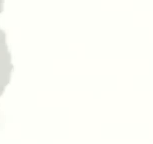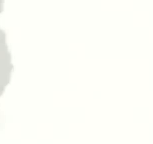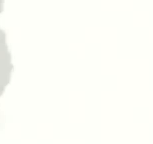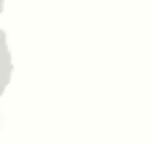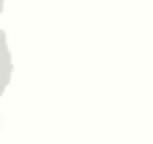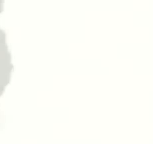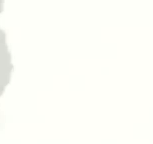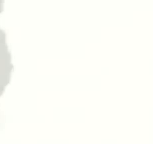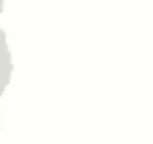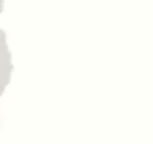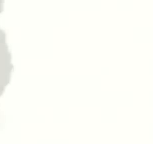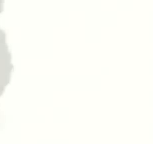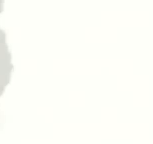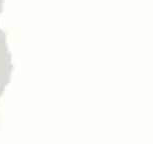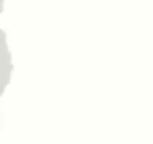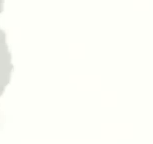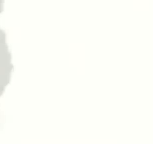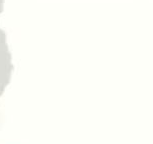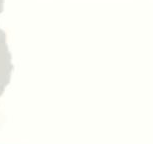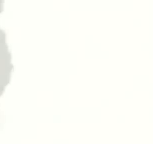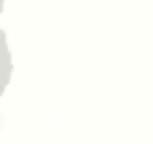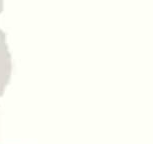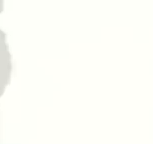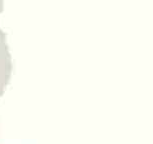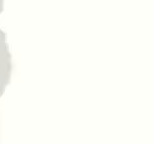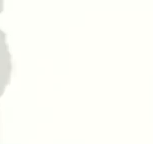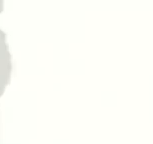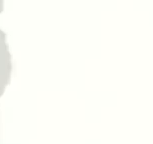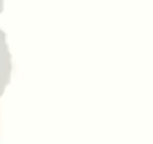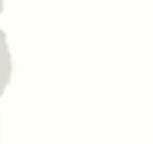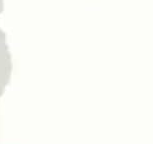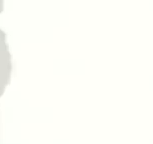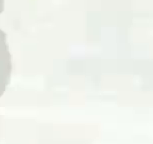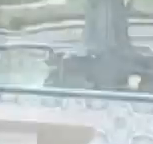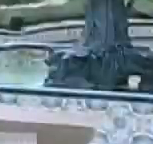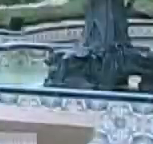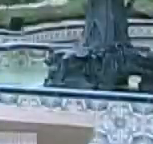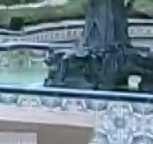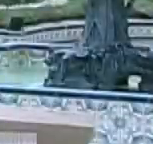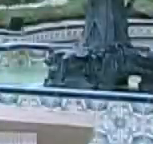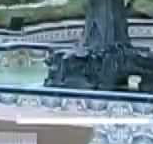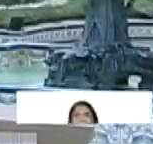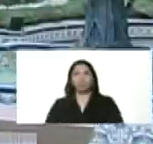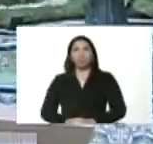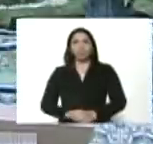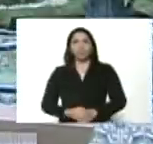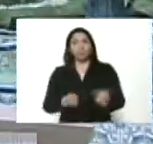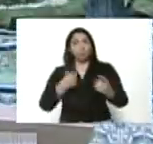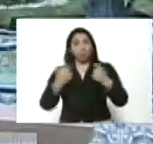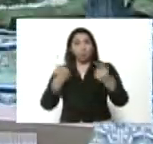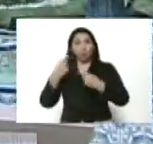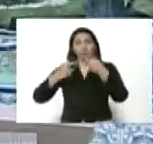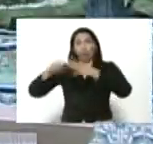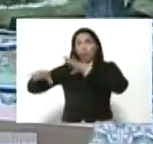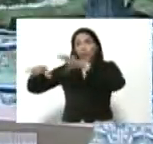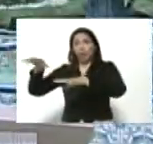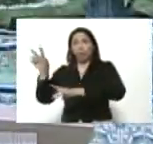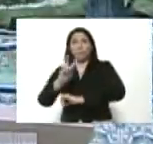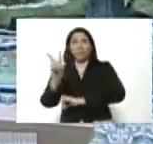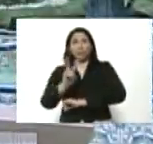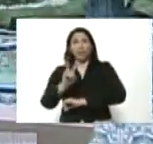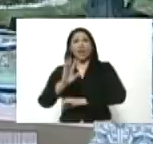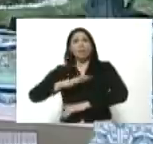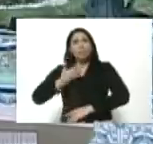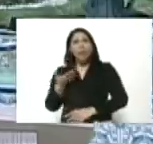posibilidad de que en la movilización hacia otros estados del territorio nacional pueda correrse